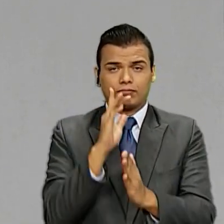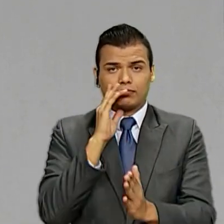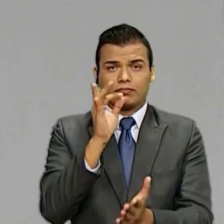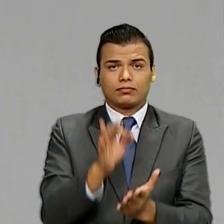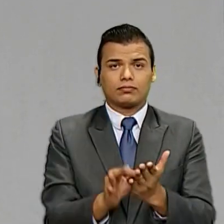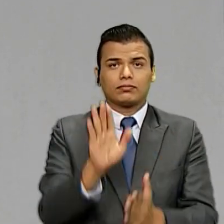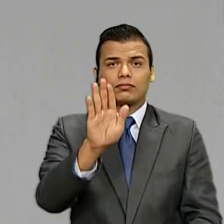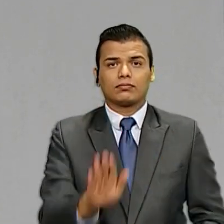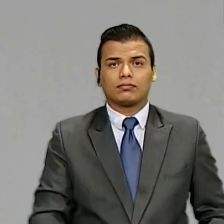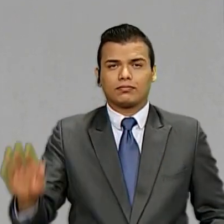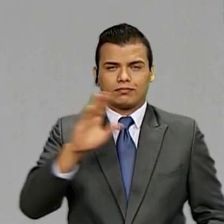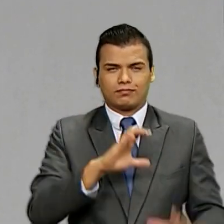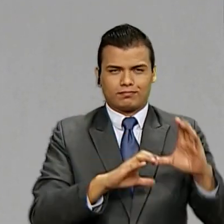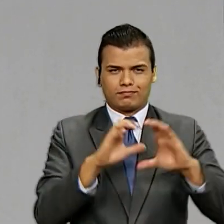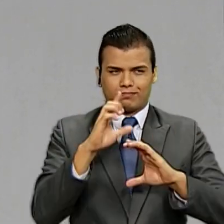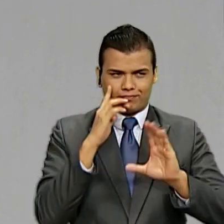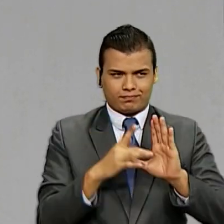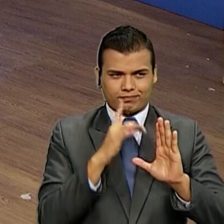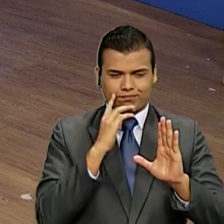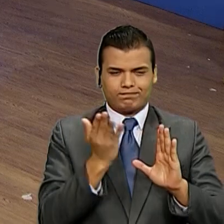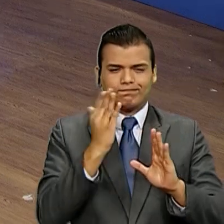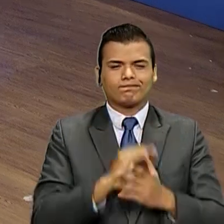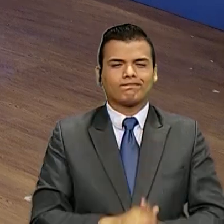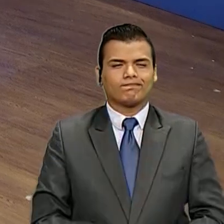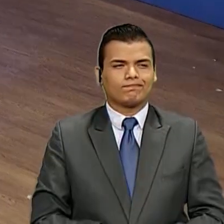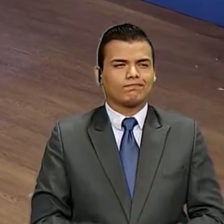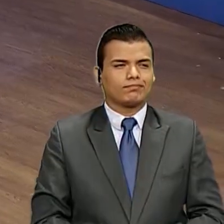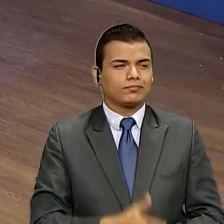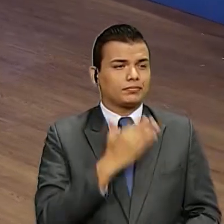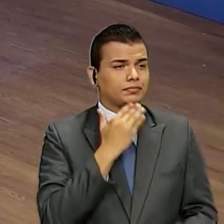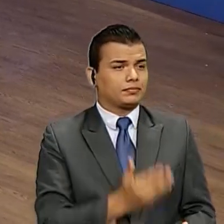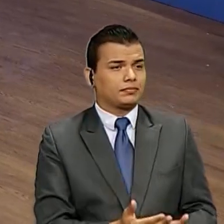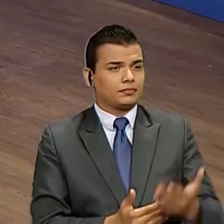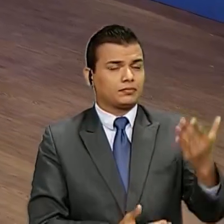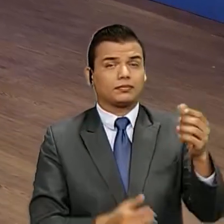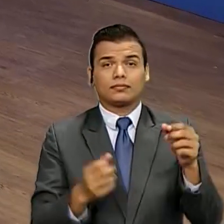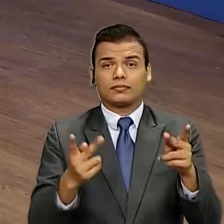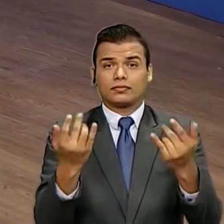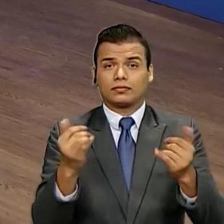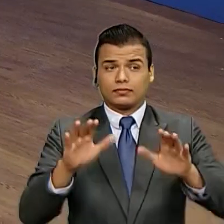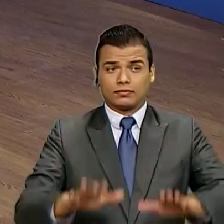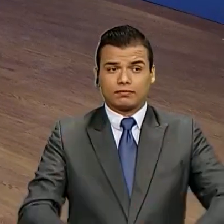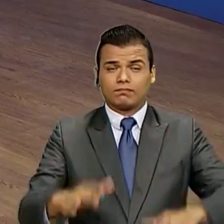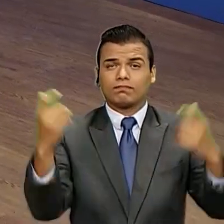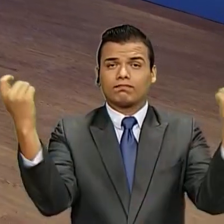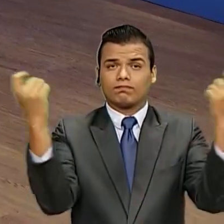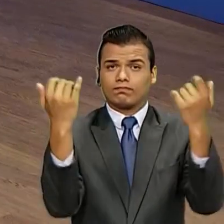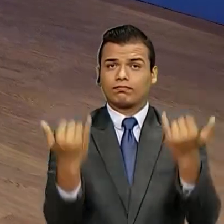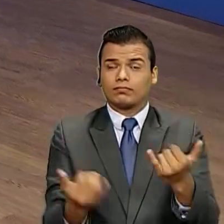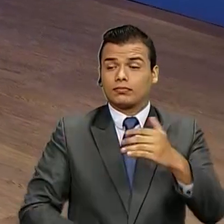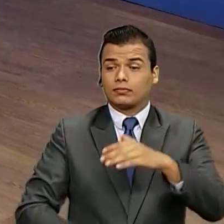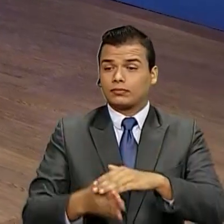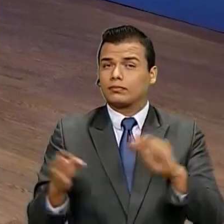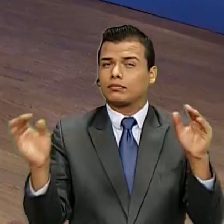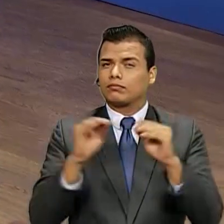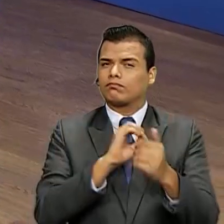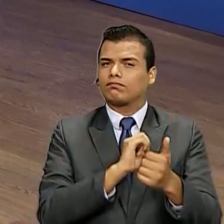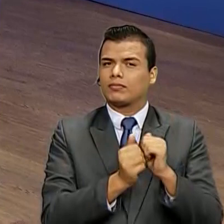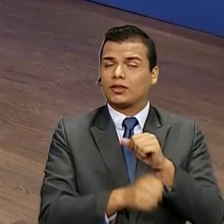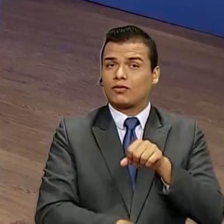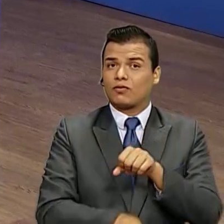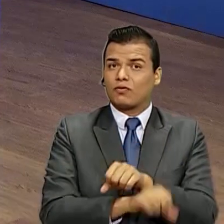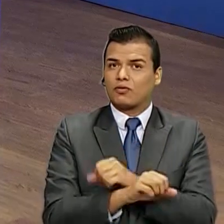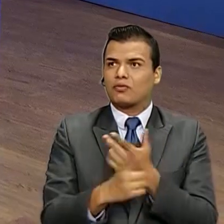Telepacífico Noticias, soy Gustavo Alzate Zamora. Gracias, Gustavo. Nos vamos a un nuevo corte de comerciales cuando regresemos. Deportes,